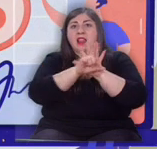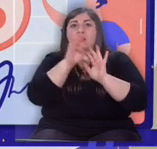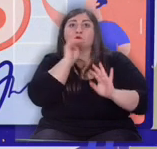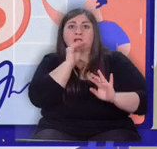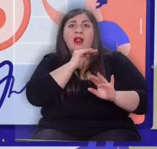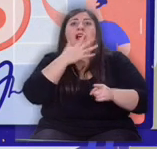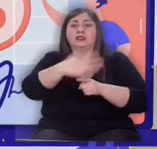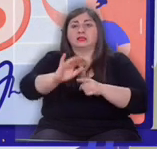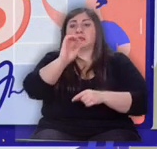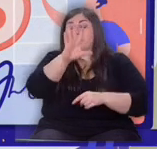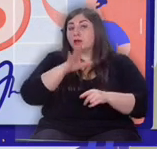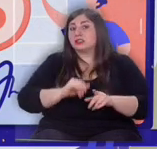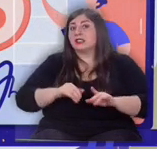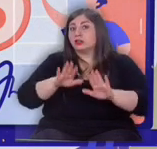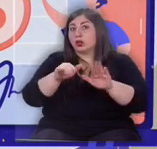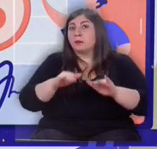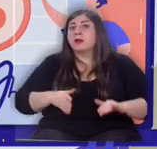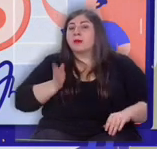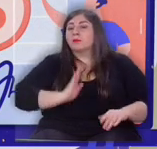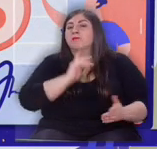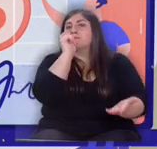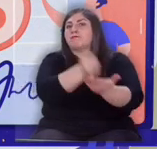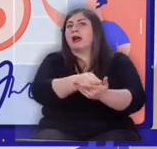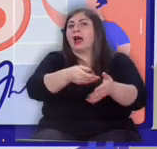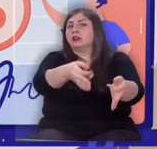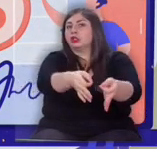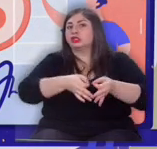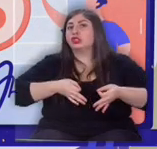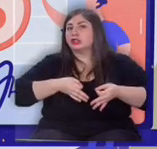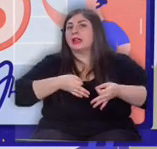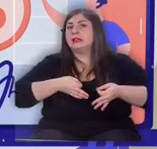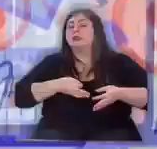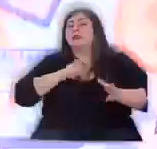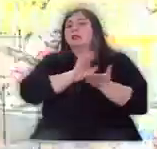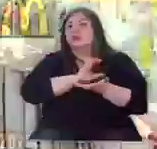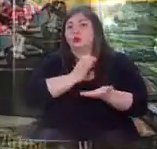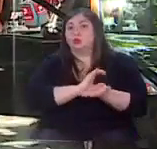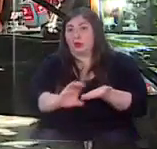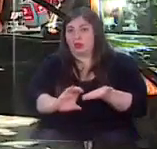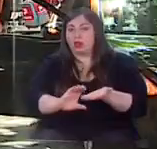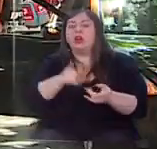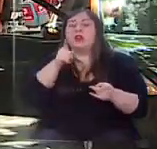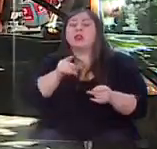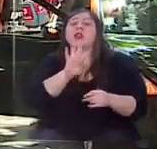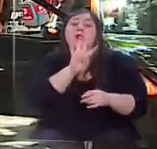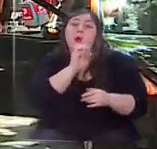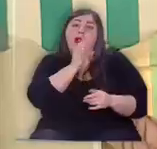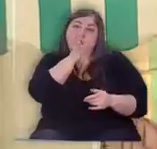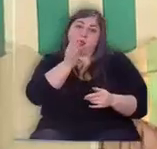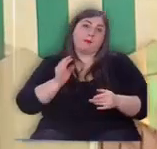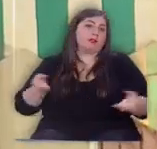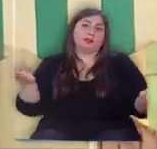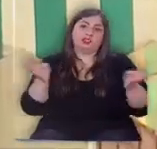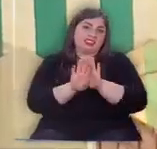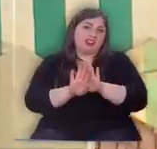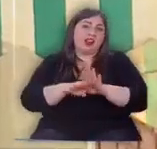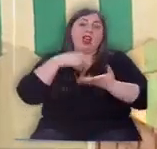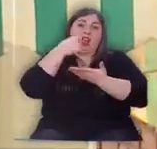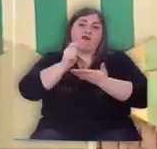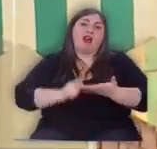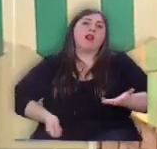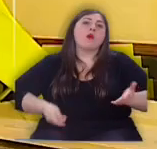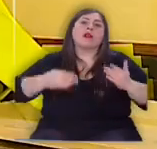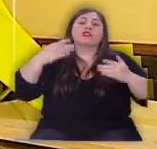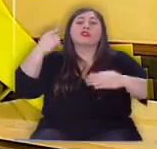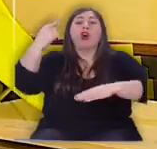mismo porcentaje para quienes continuarán pagando la totalidad de los sueldos, mientras que un 40% ya cerró o está evaluando bajar